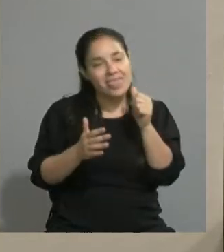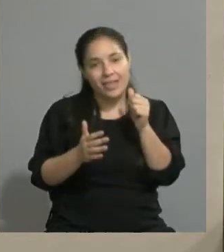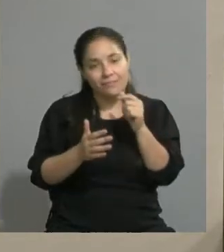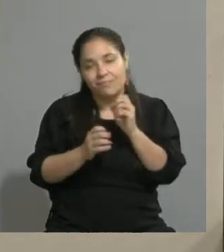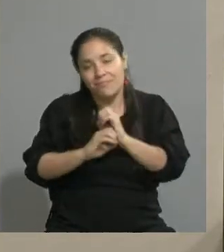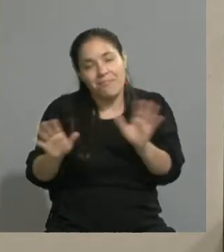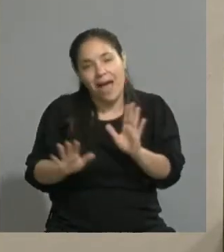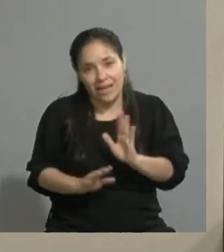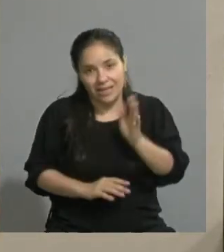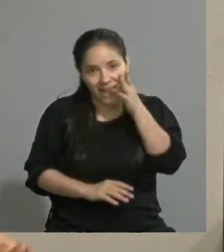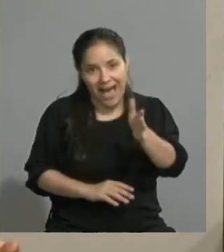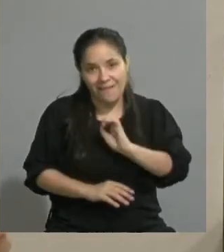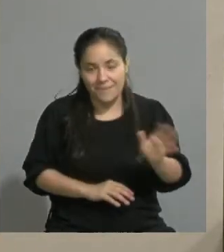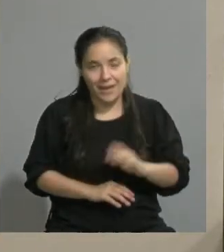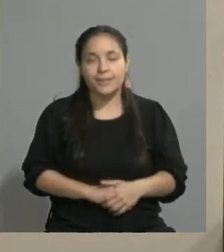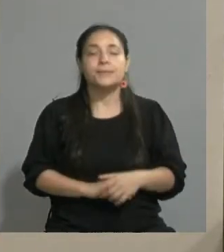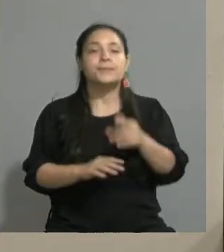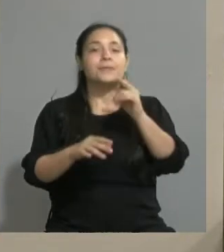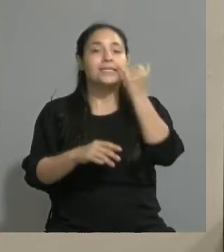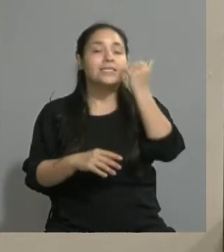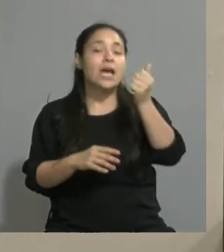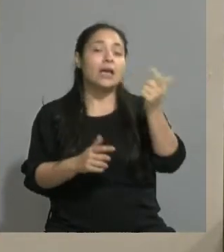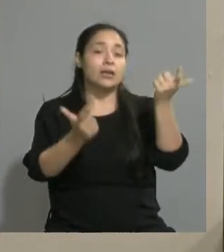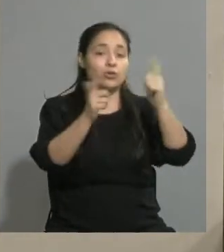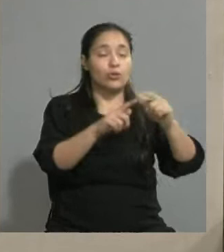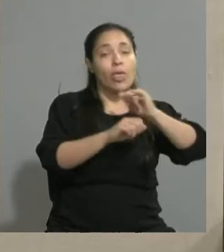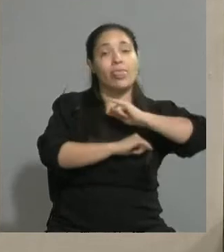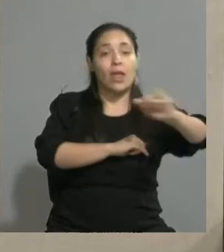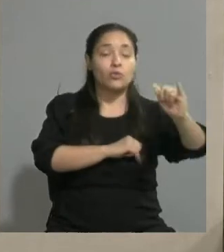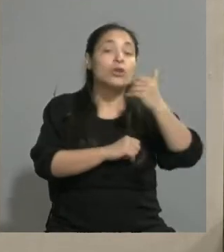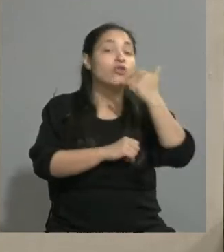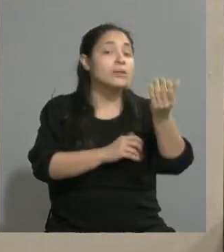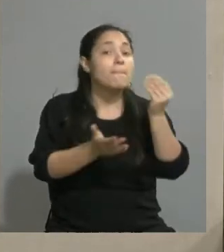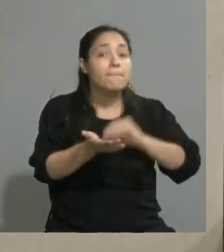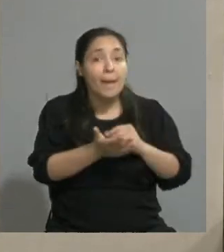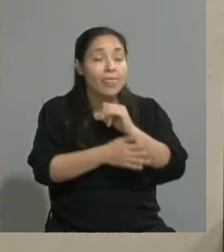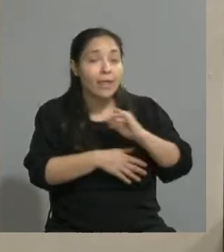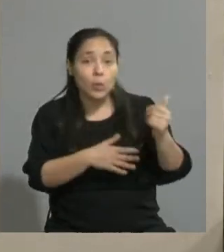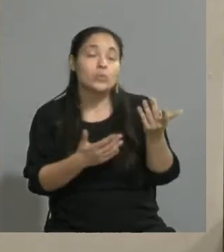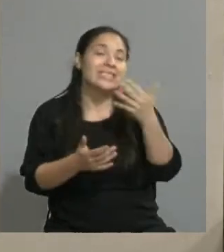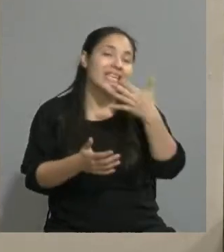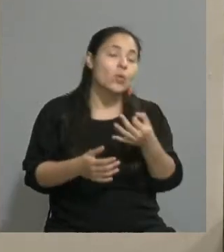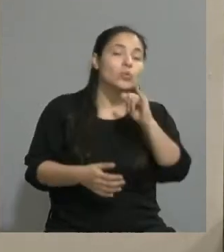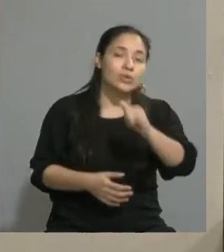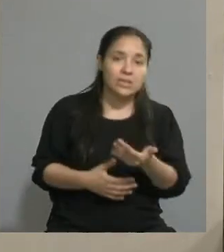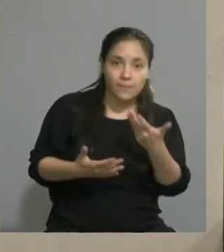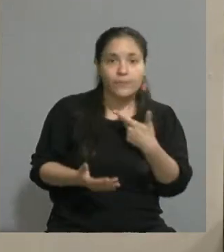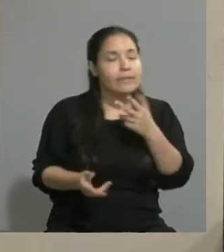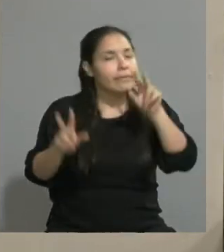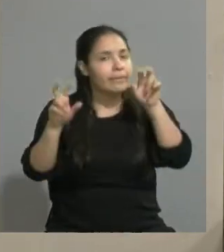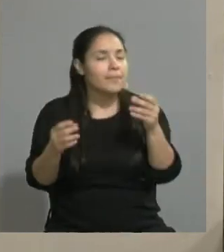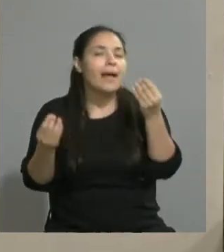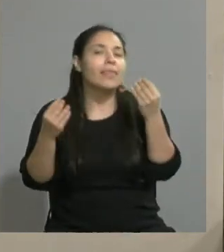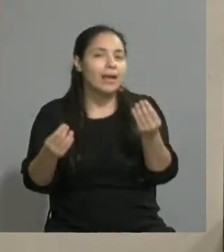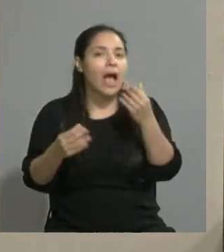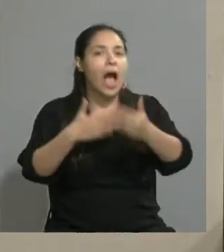es, hay una ONG que ya hizo la denuncia, no sabemos si hay alguna más, seguramente sí, pero el tema es, ¿de qué se trataría, en caso de